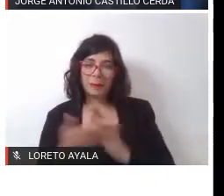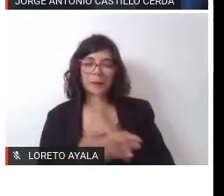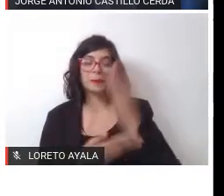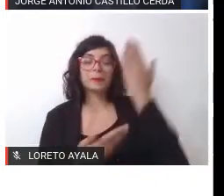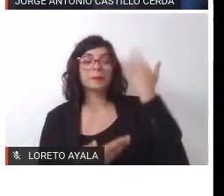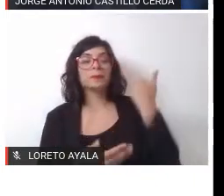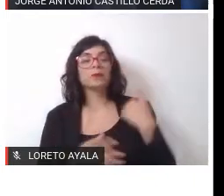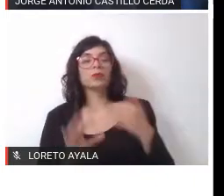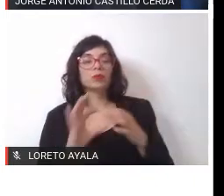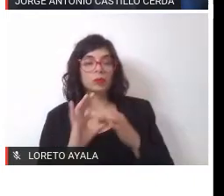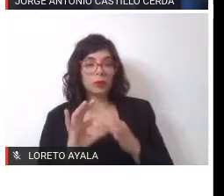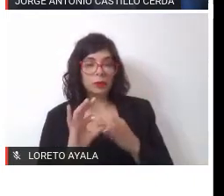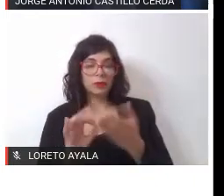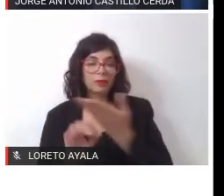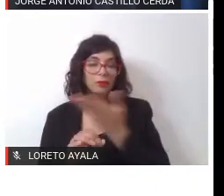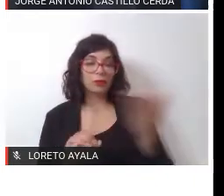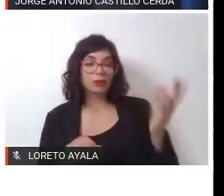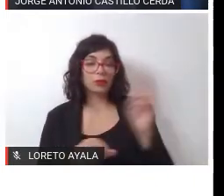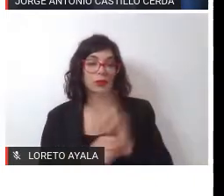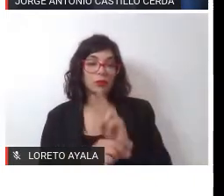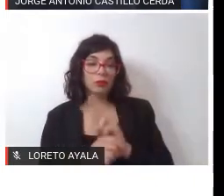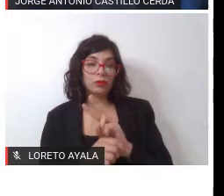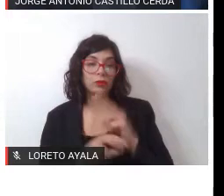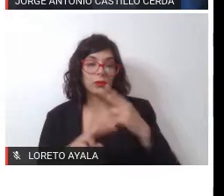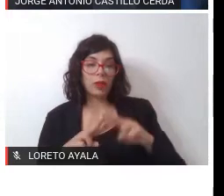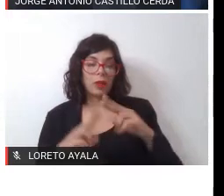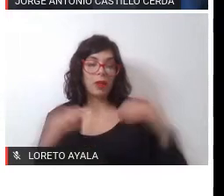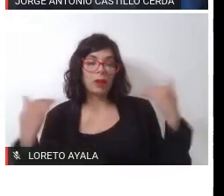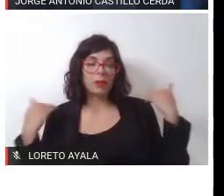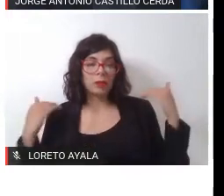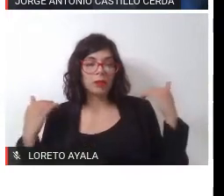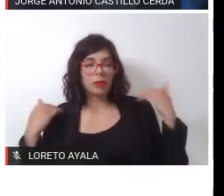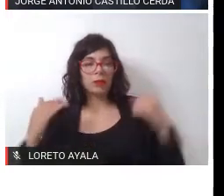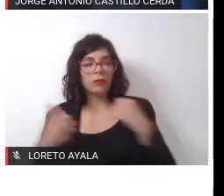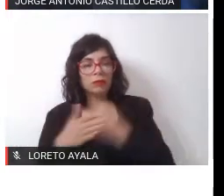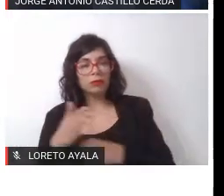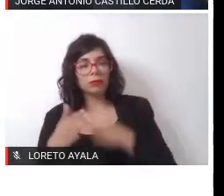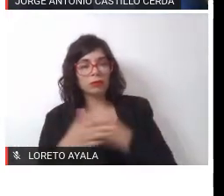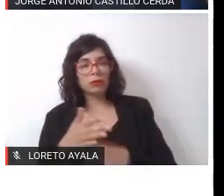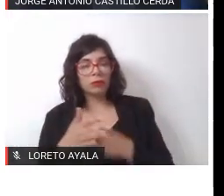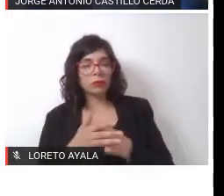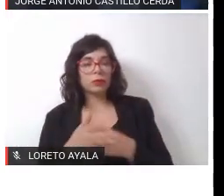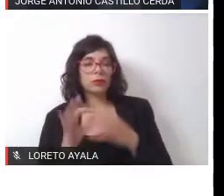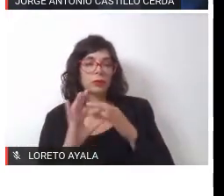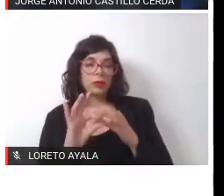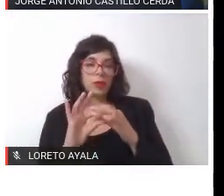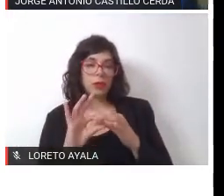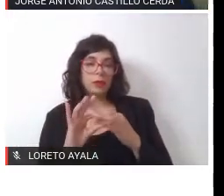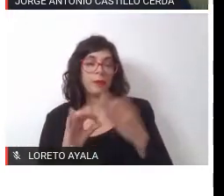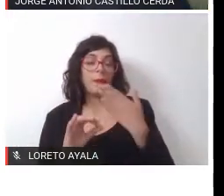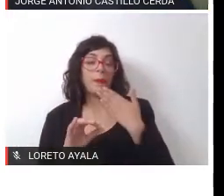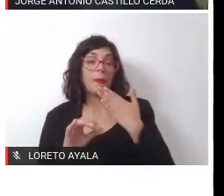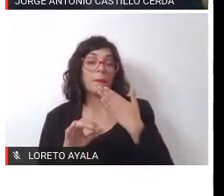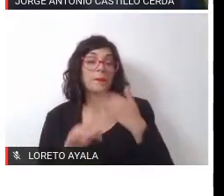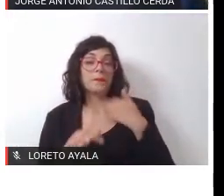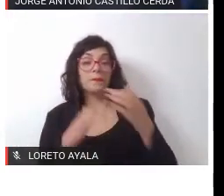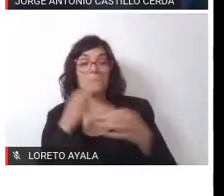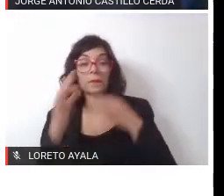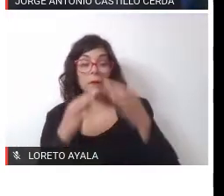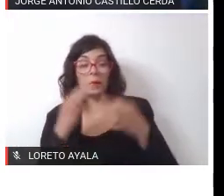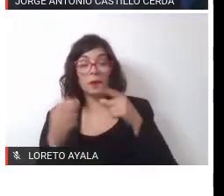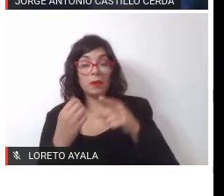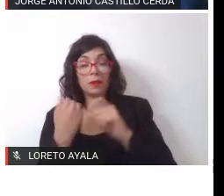agradecerle a los profesores los esfuerzos que están haciendo. Y quiero contarles un poco de estos